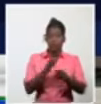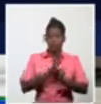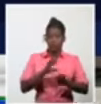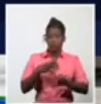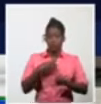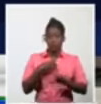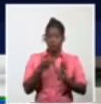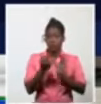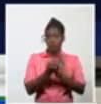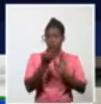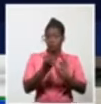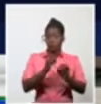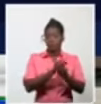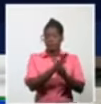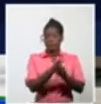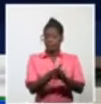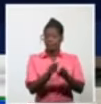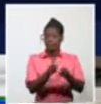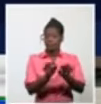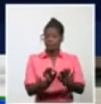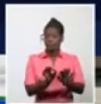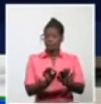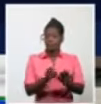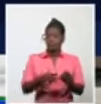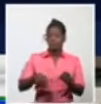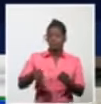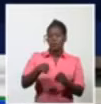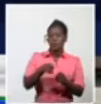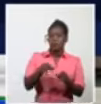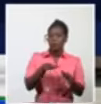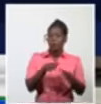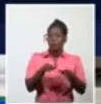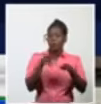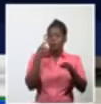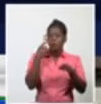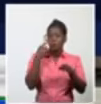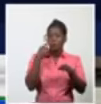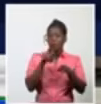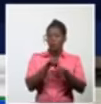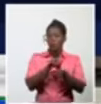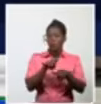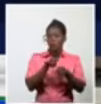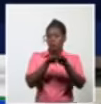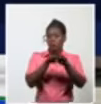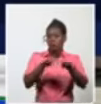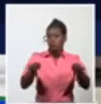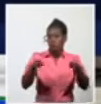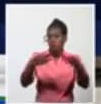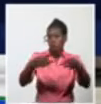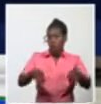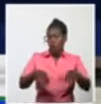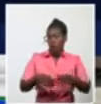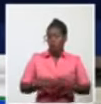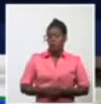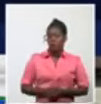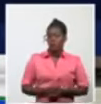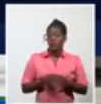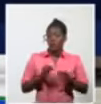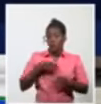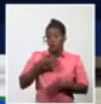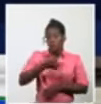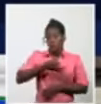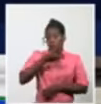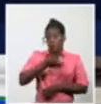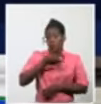enfermedad COVID-19, pues presentan una evolución clínica estable. Como dije inicialmente,